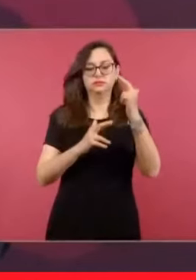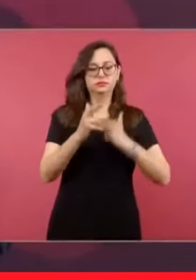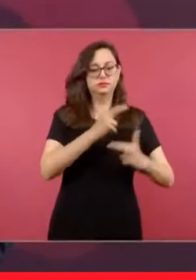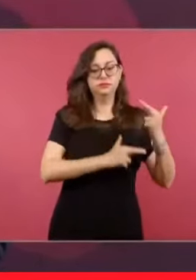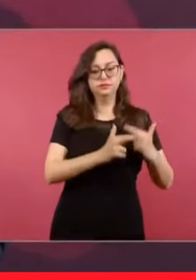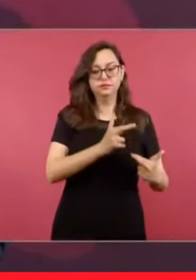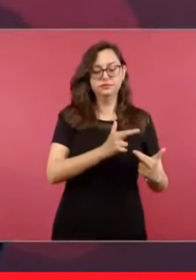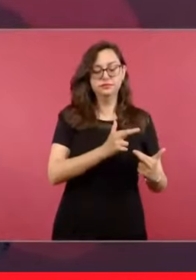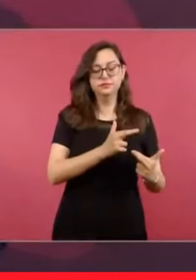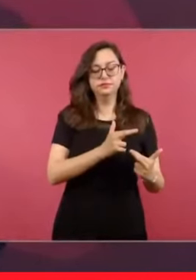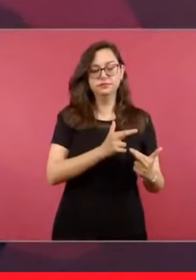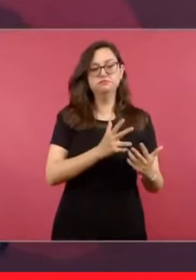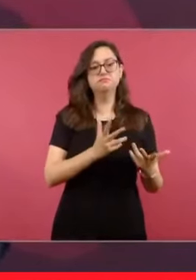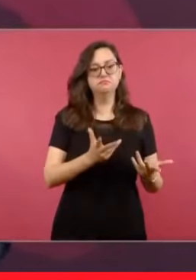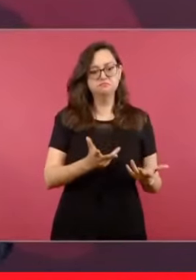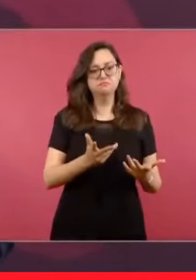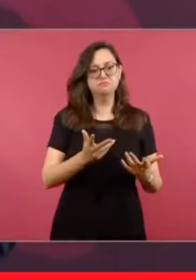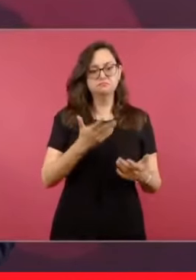casas